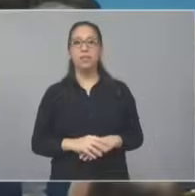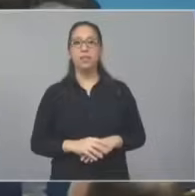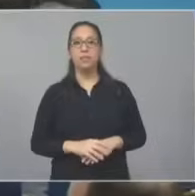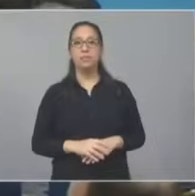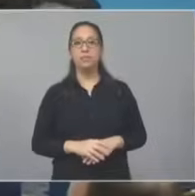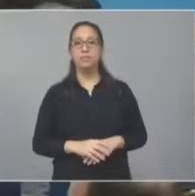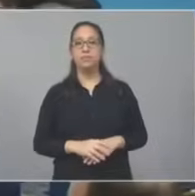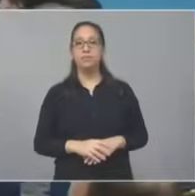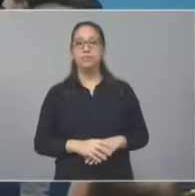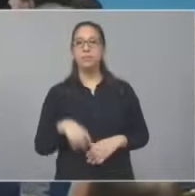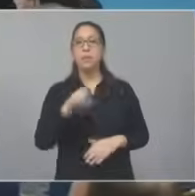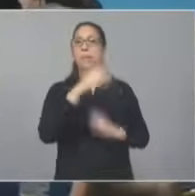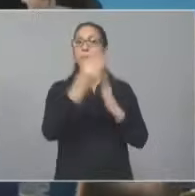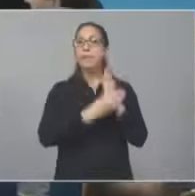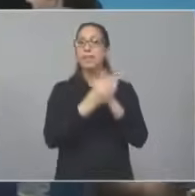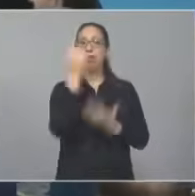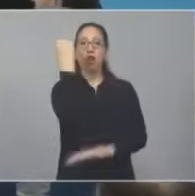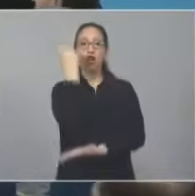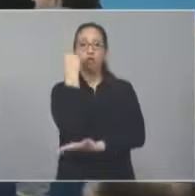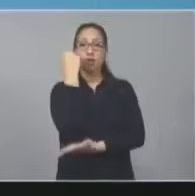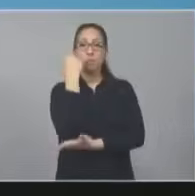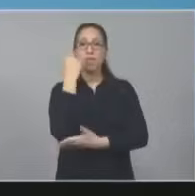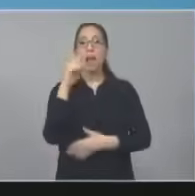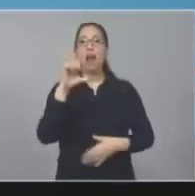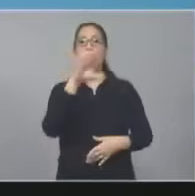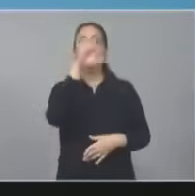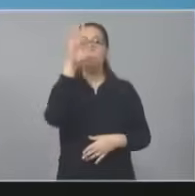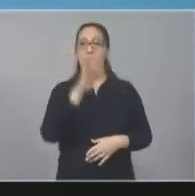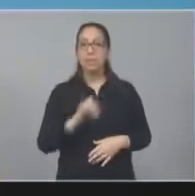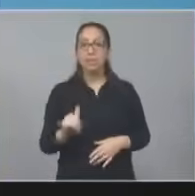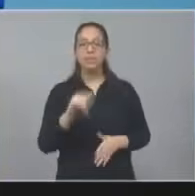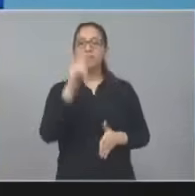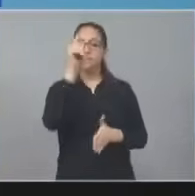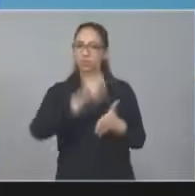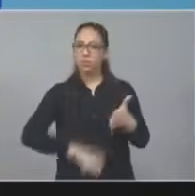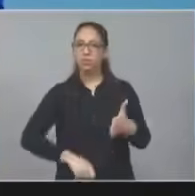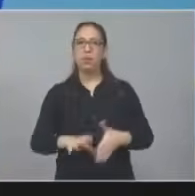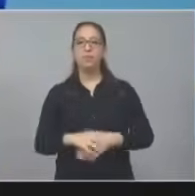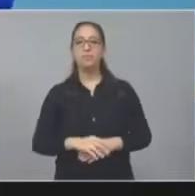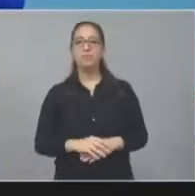Firma también el ministro de Economía, Pablo López.